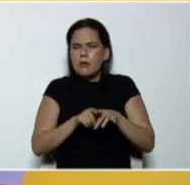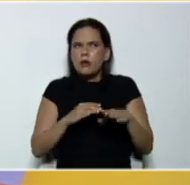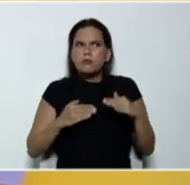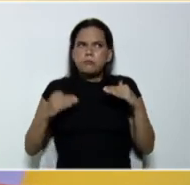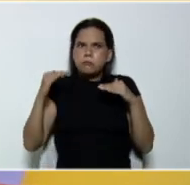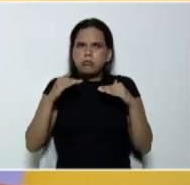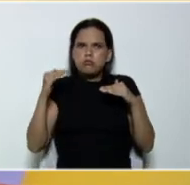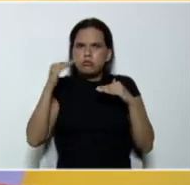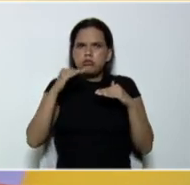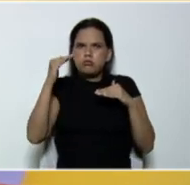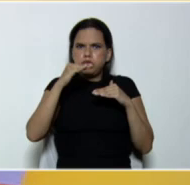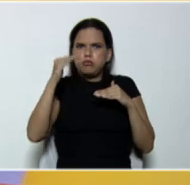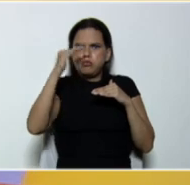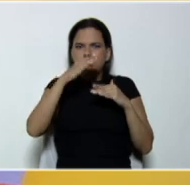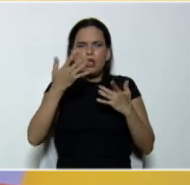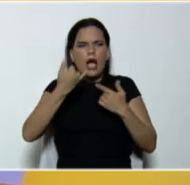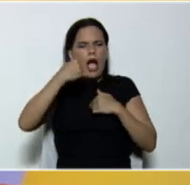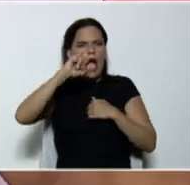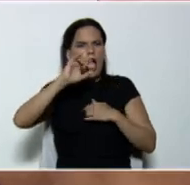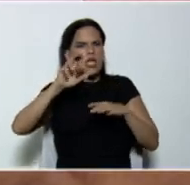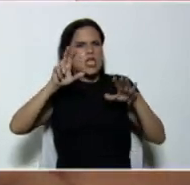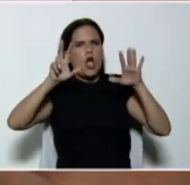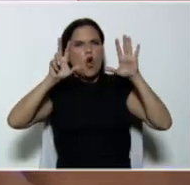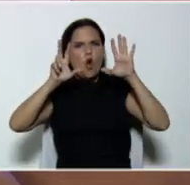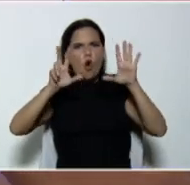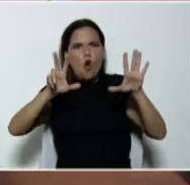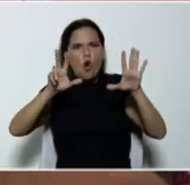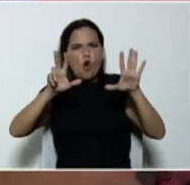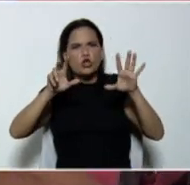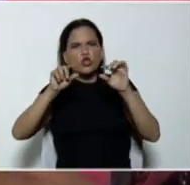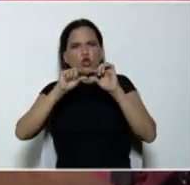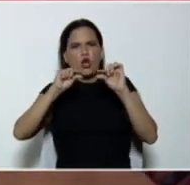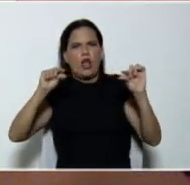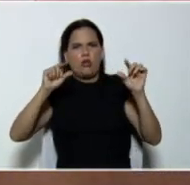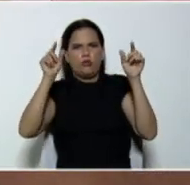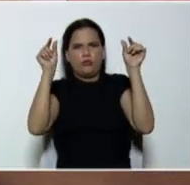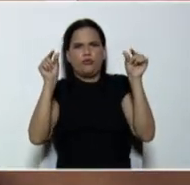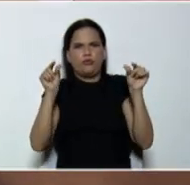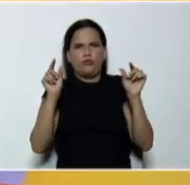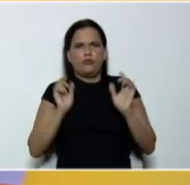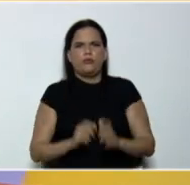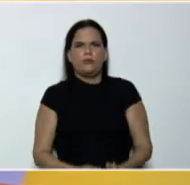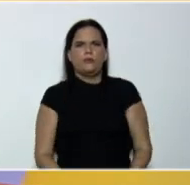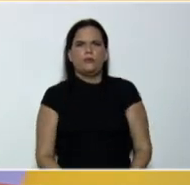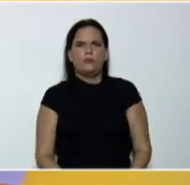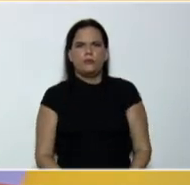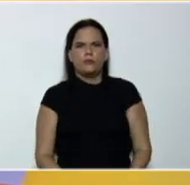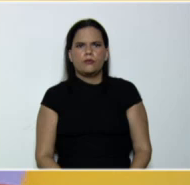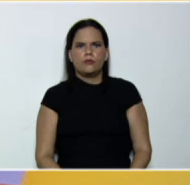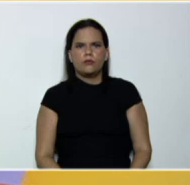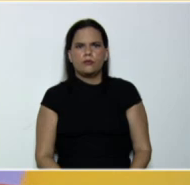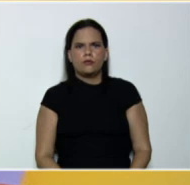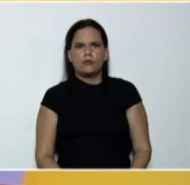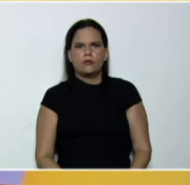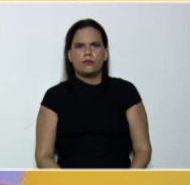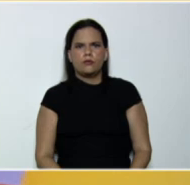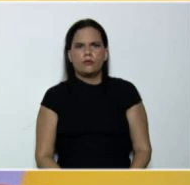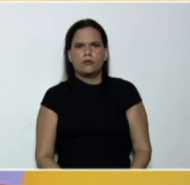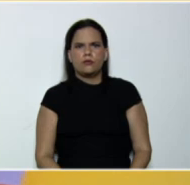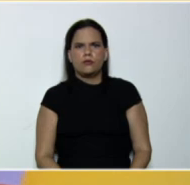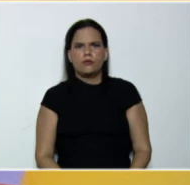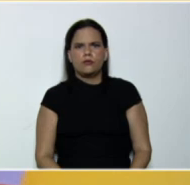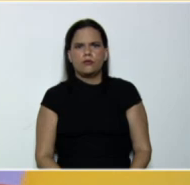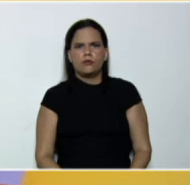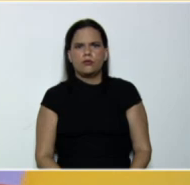ejemplo, un octágono es porque tiene 8 lados. 1, 2, 3,